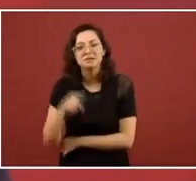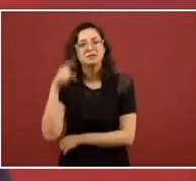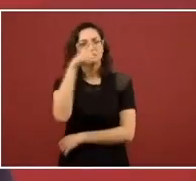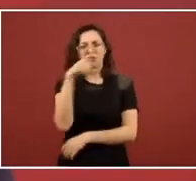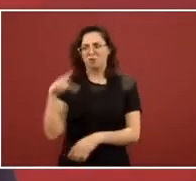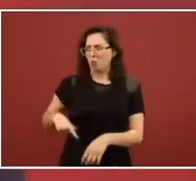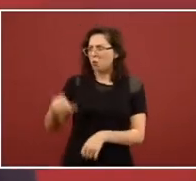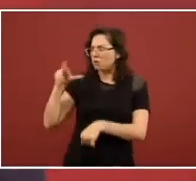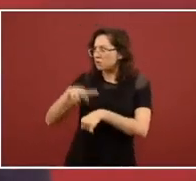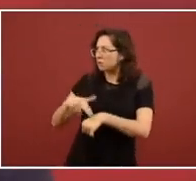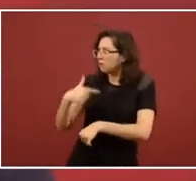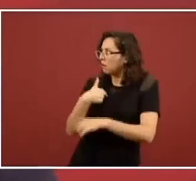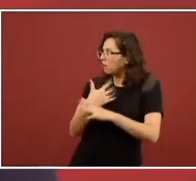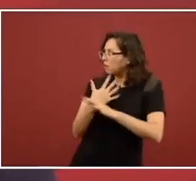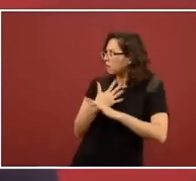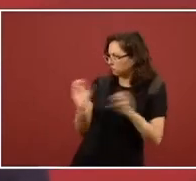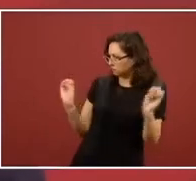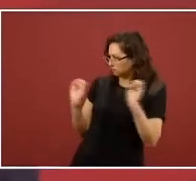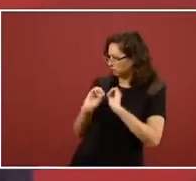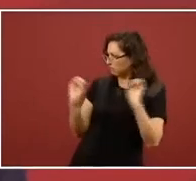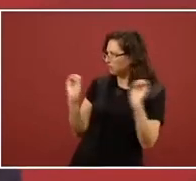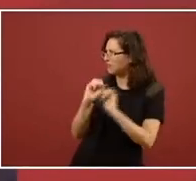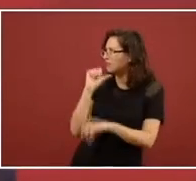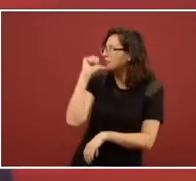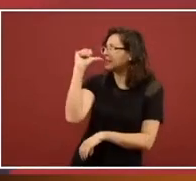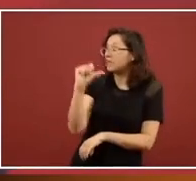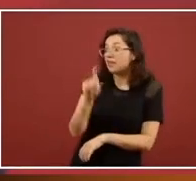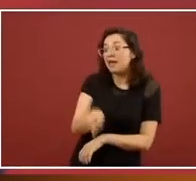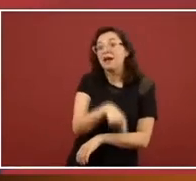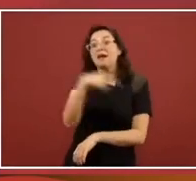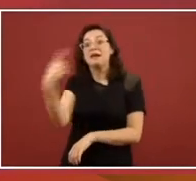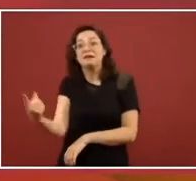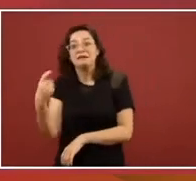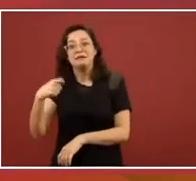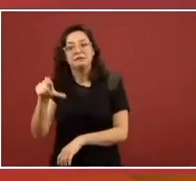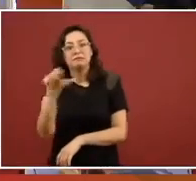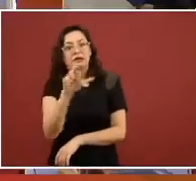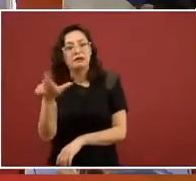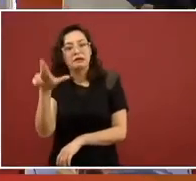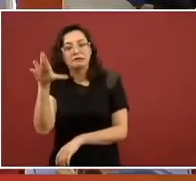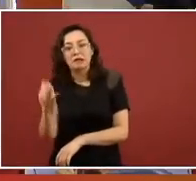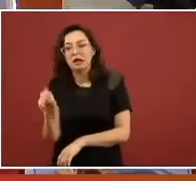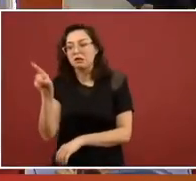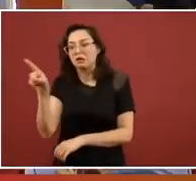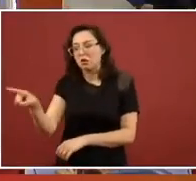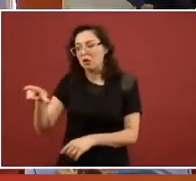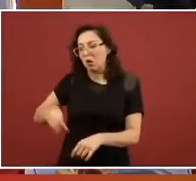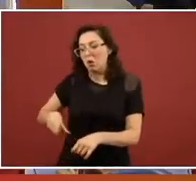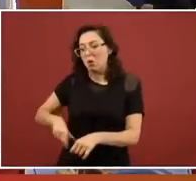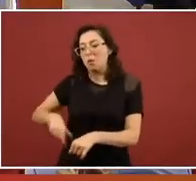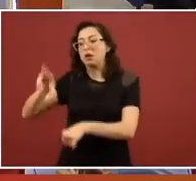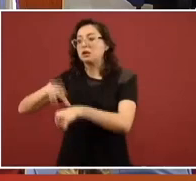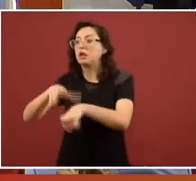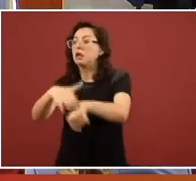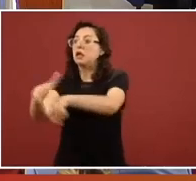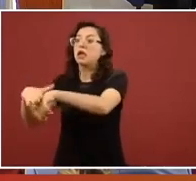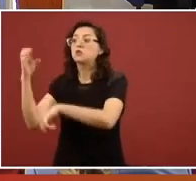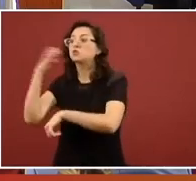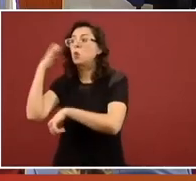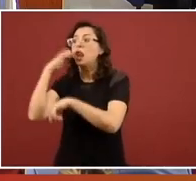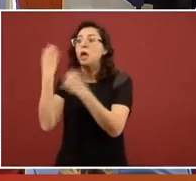falsa la información. Y en Quintana Roo, que decía que el gobernador Carlos Joaquín llamaba al cierre de